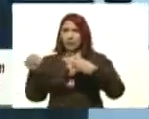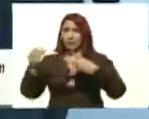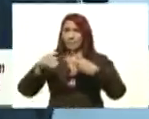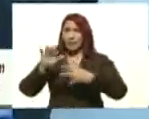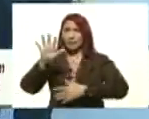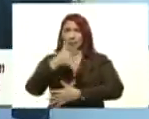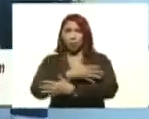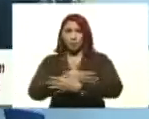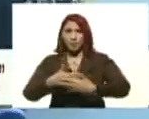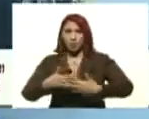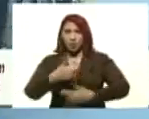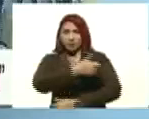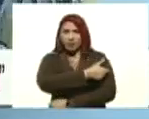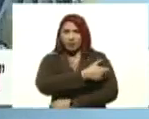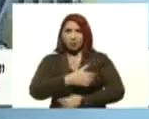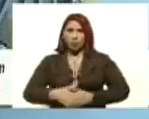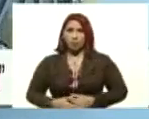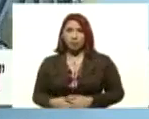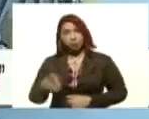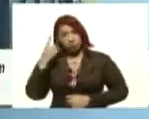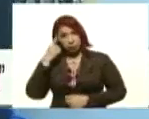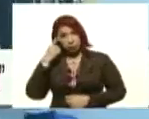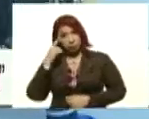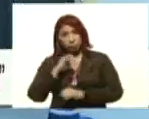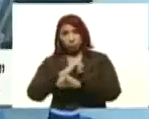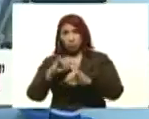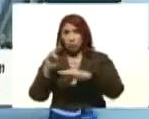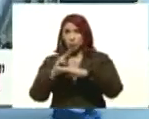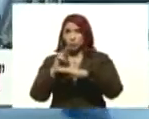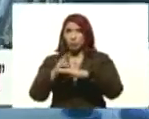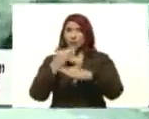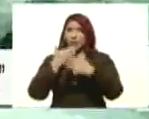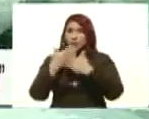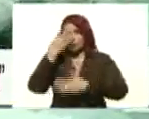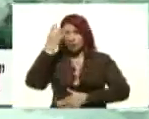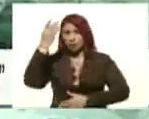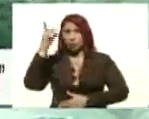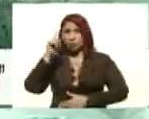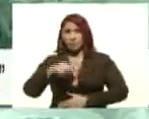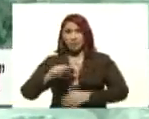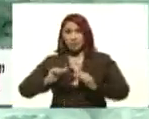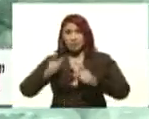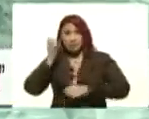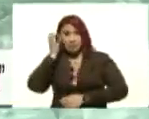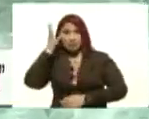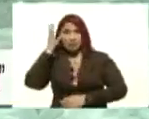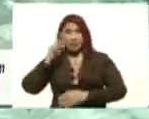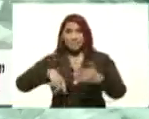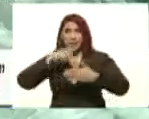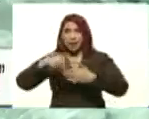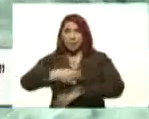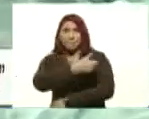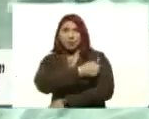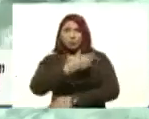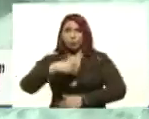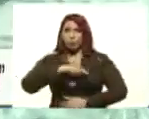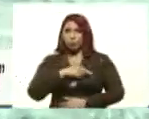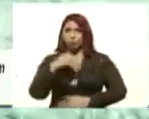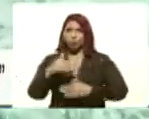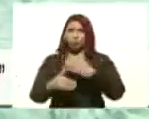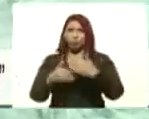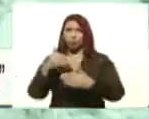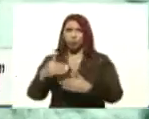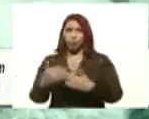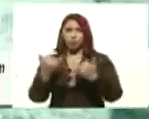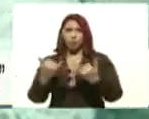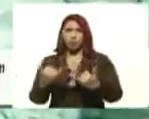5 millones de jeringas que sé que van a ser utilizadas, gracias a Dios y gracias a su iniciativa en el plan de vacunas. Y estamos en los procesos para